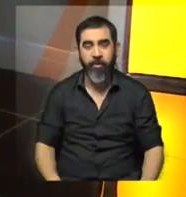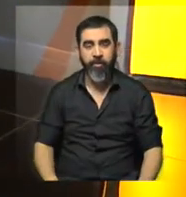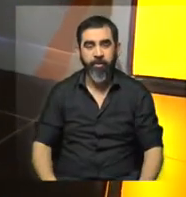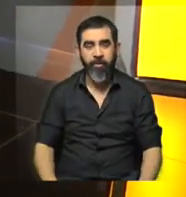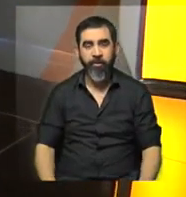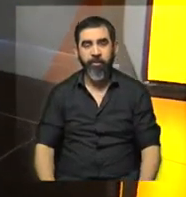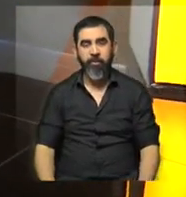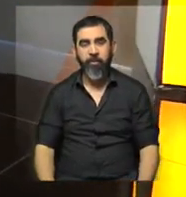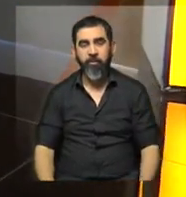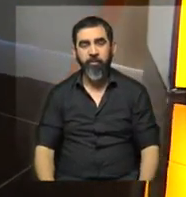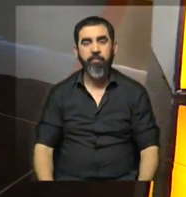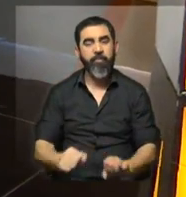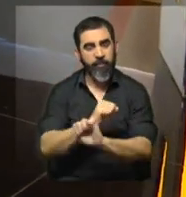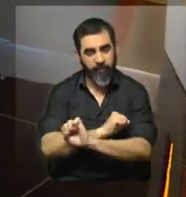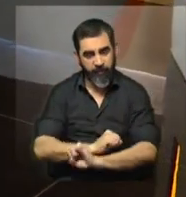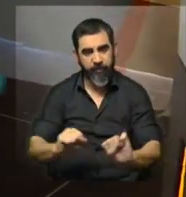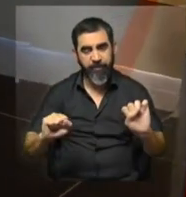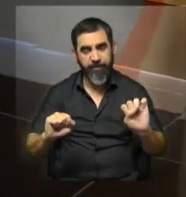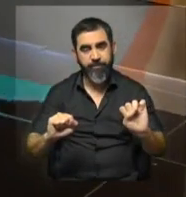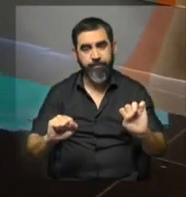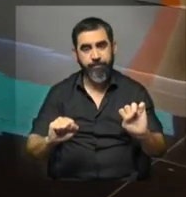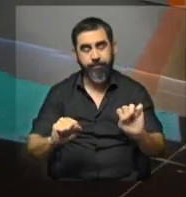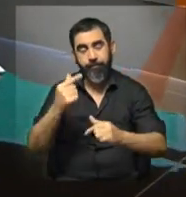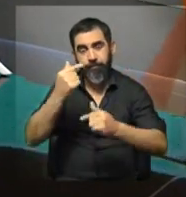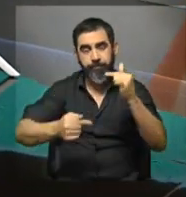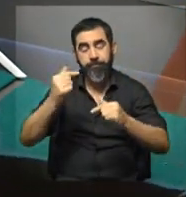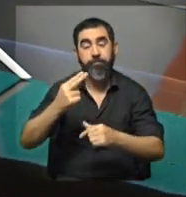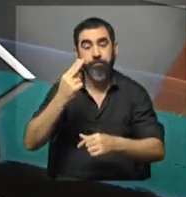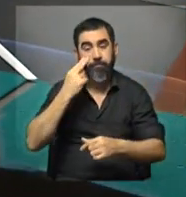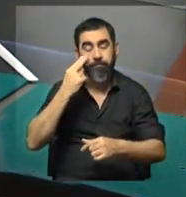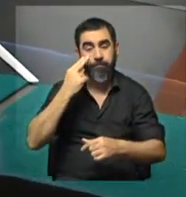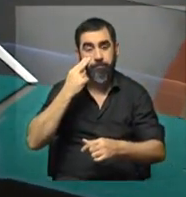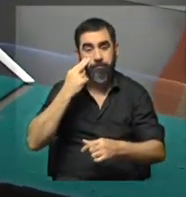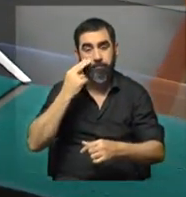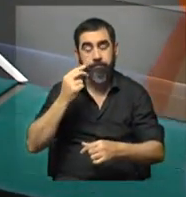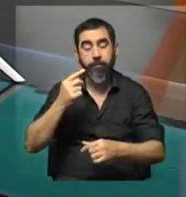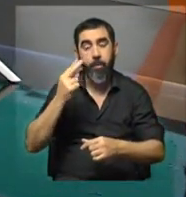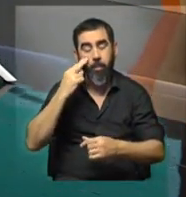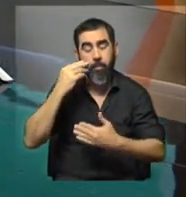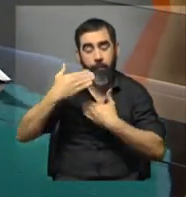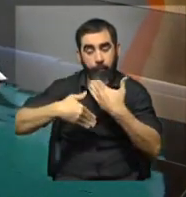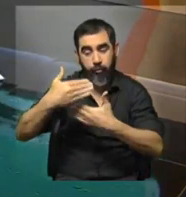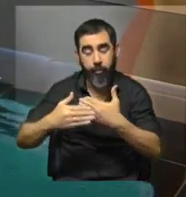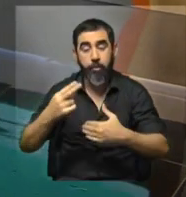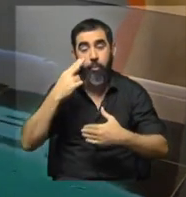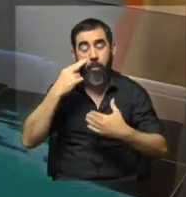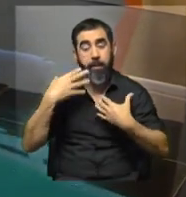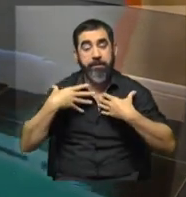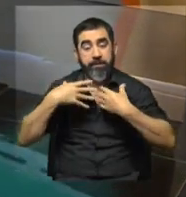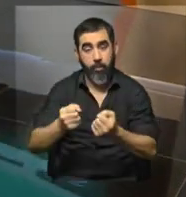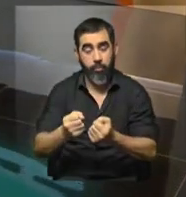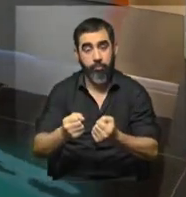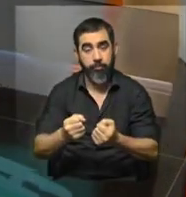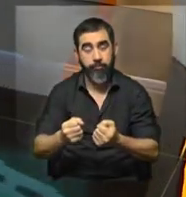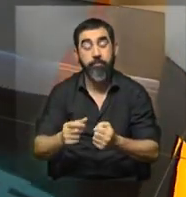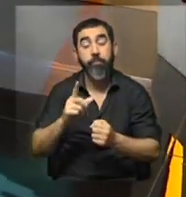lleva o puede llevar a varios problemas, problemas de desempeño, problemas de salud. Y nosotros